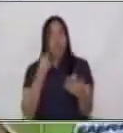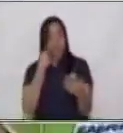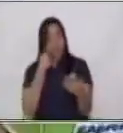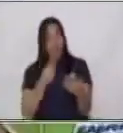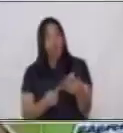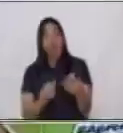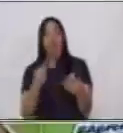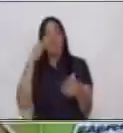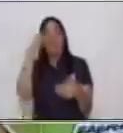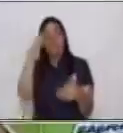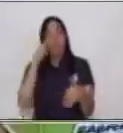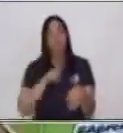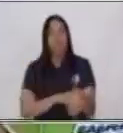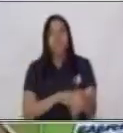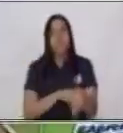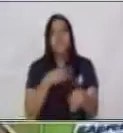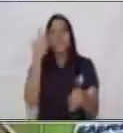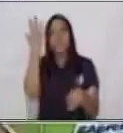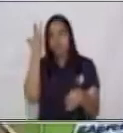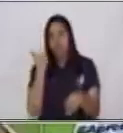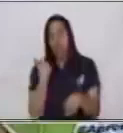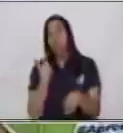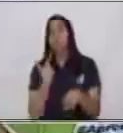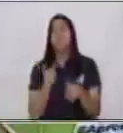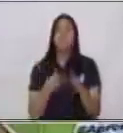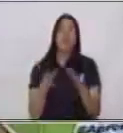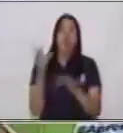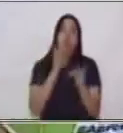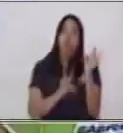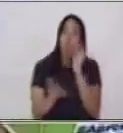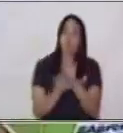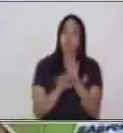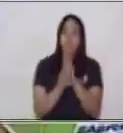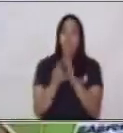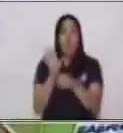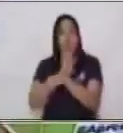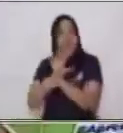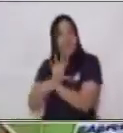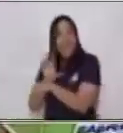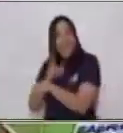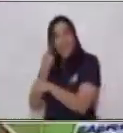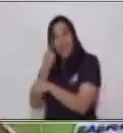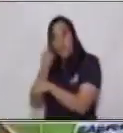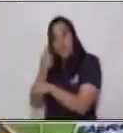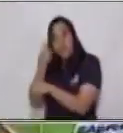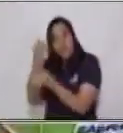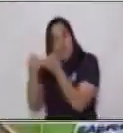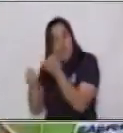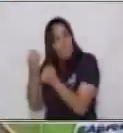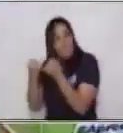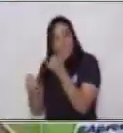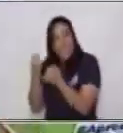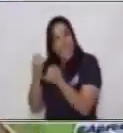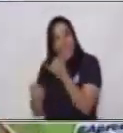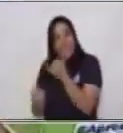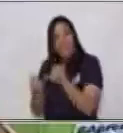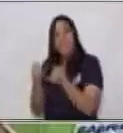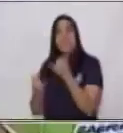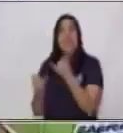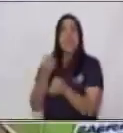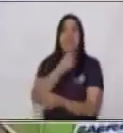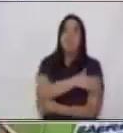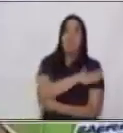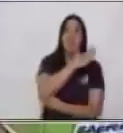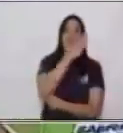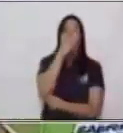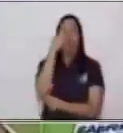día. Tú lo verás al inicio de algunos noticieros cuando te presentan pues los titulares. Ahí están haciendo un resumen de